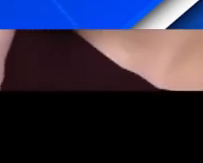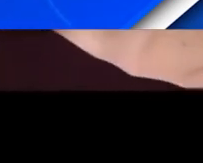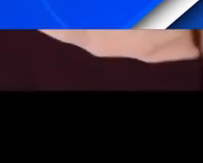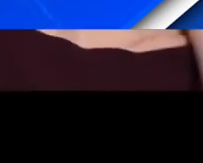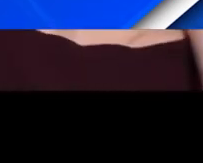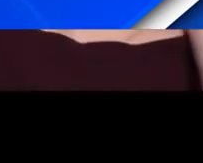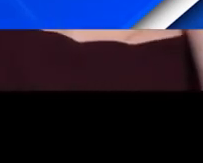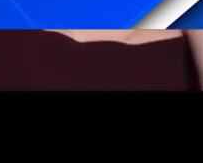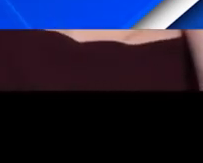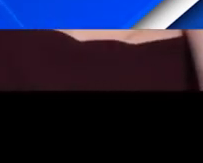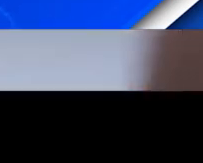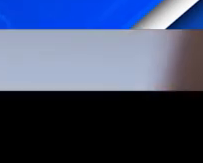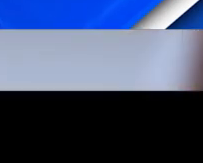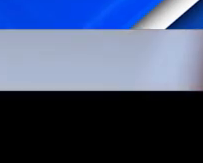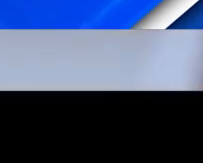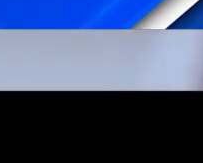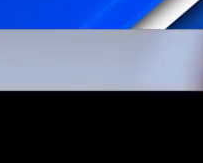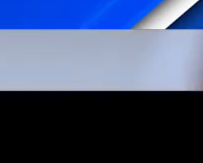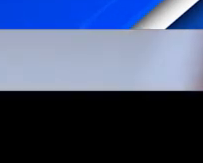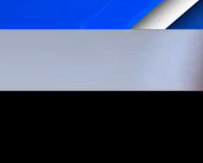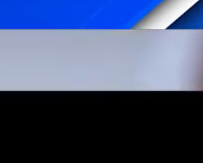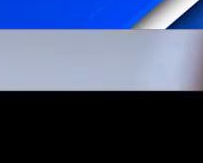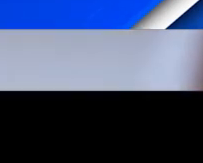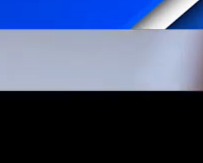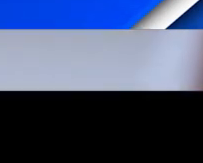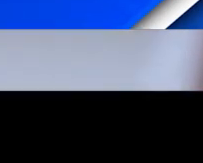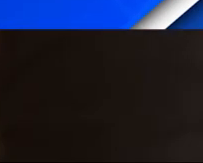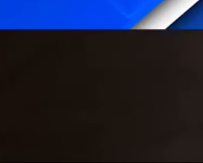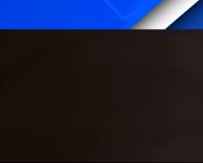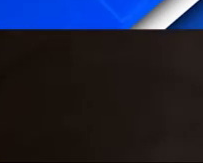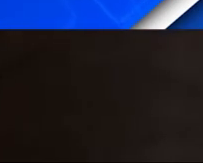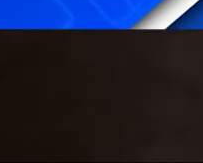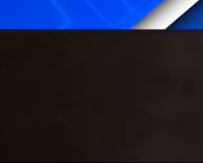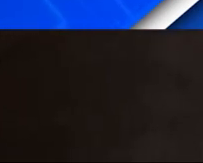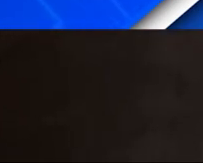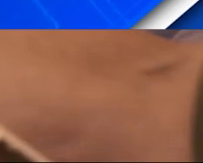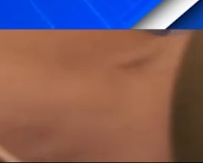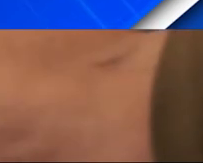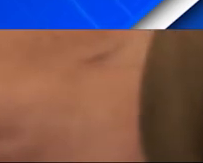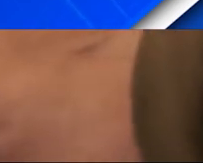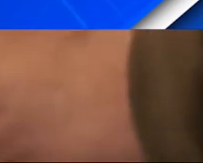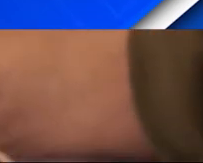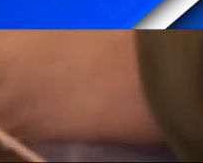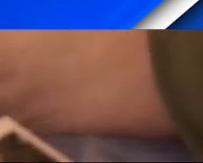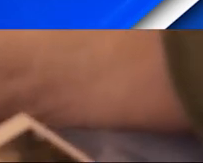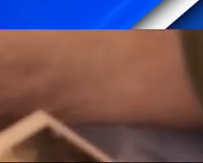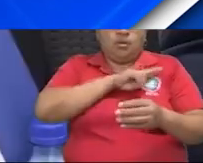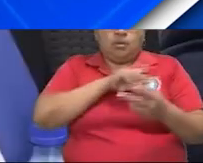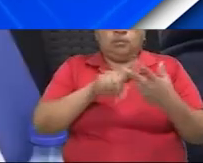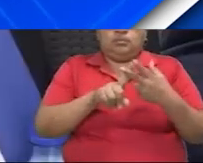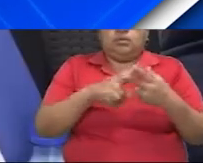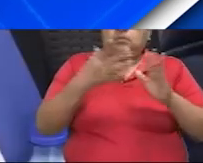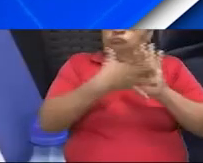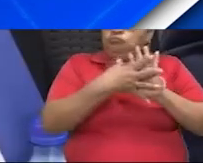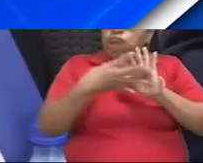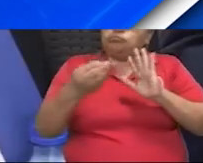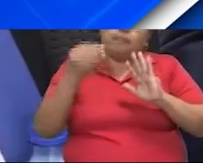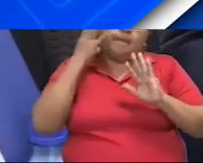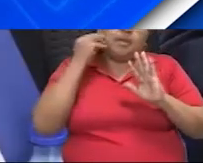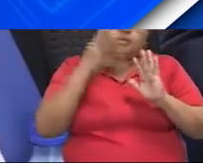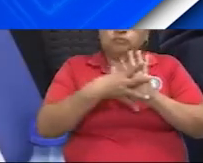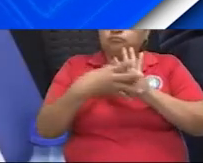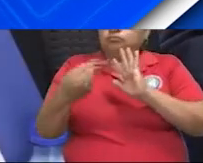único familiar. Los abuelos y abuelas inculcan valores, transmiten experiencias a sus nietos y